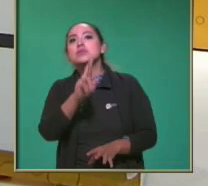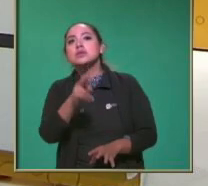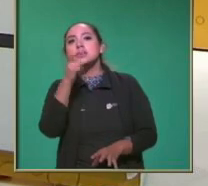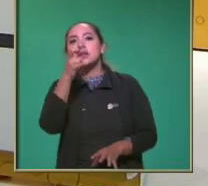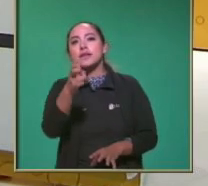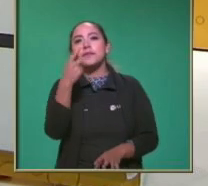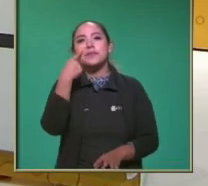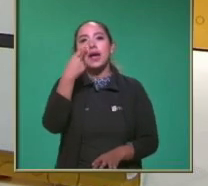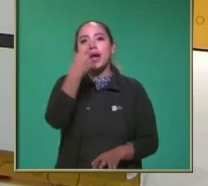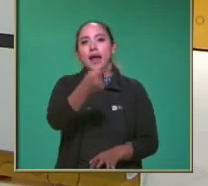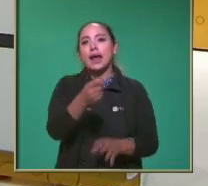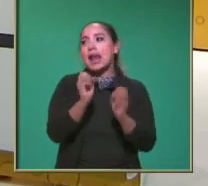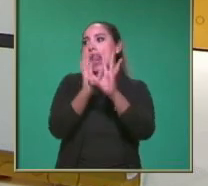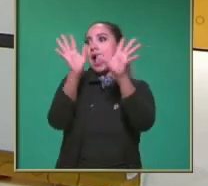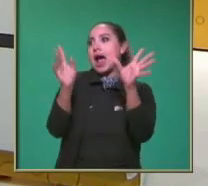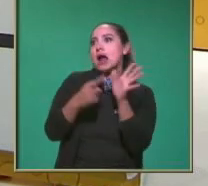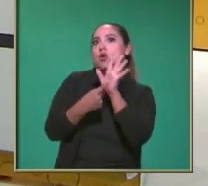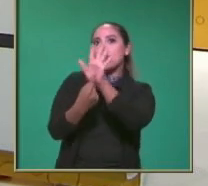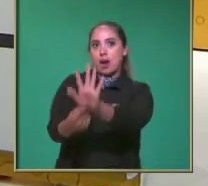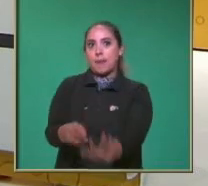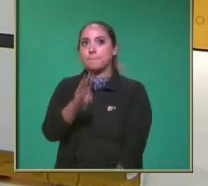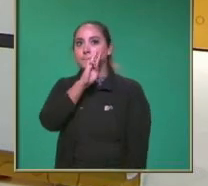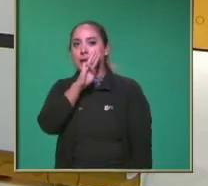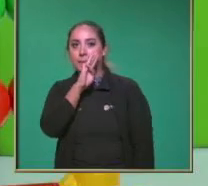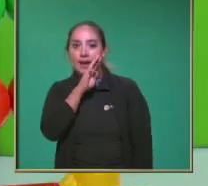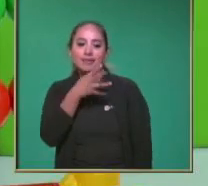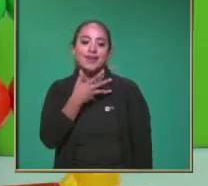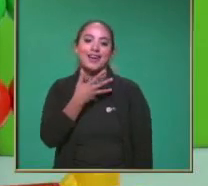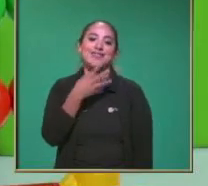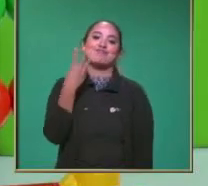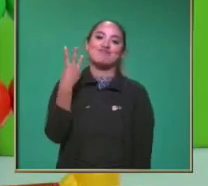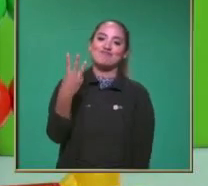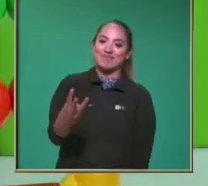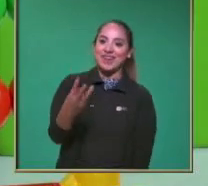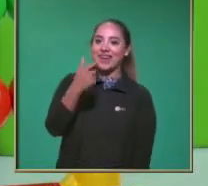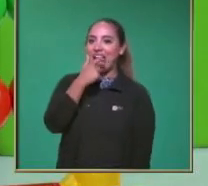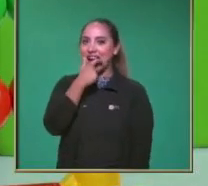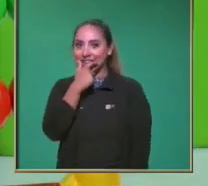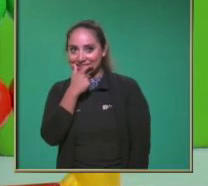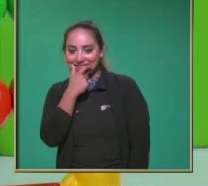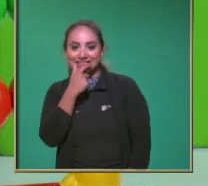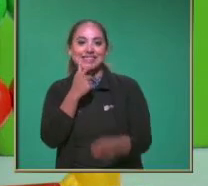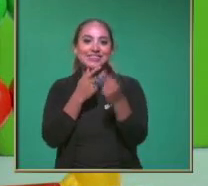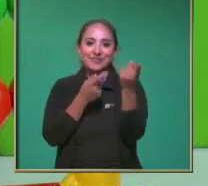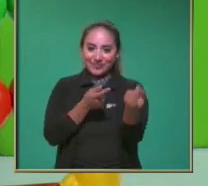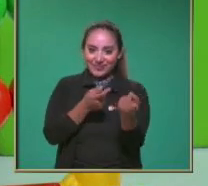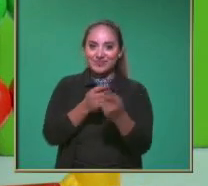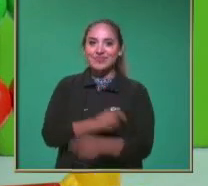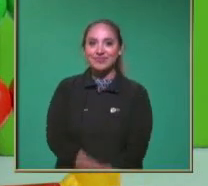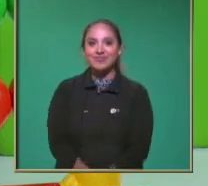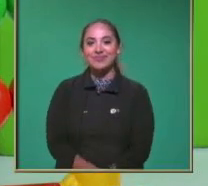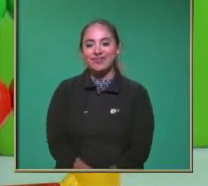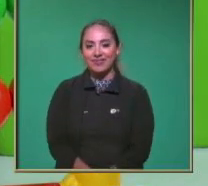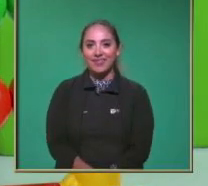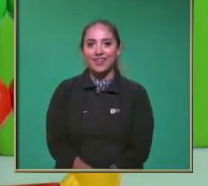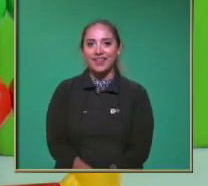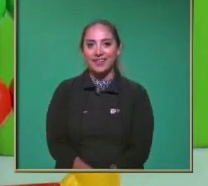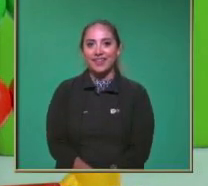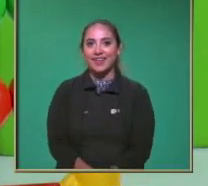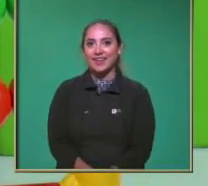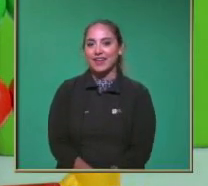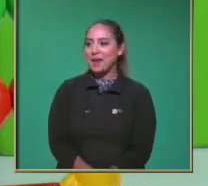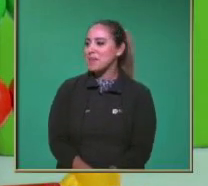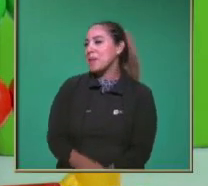observamos claramente que a la mami le quedaron 3 galletas. 3 galletas nada más. Le tocaron